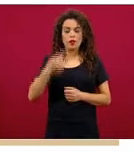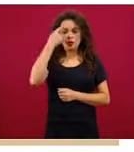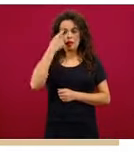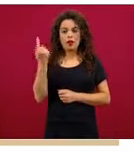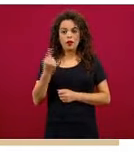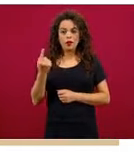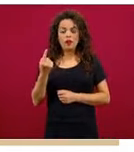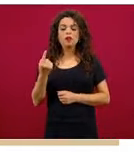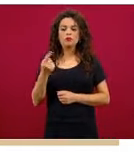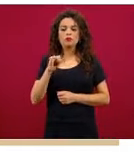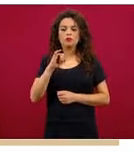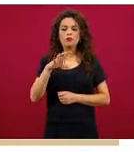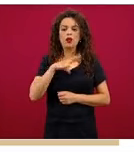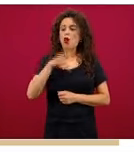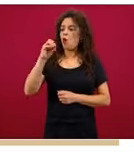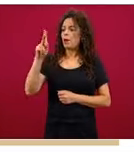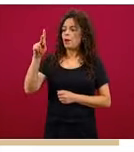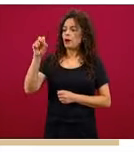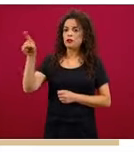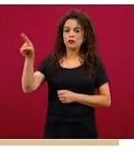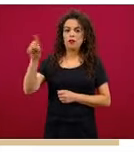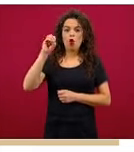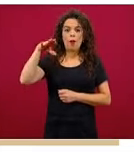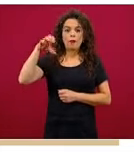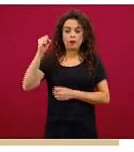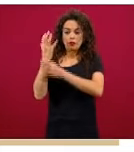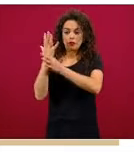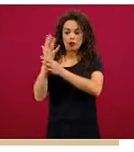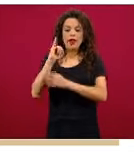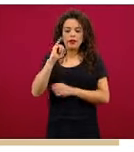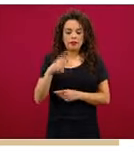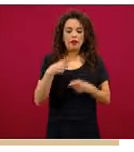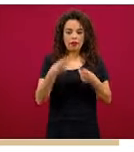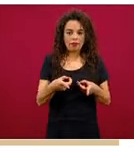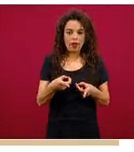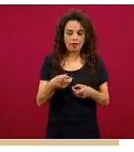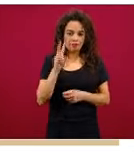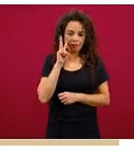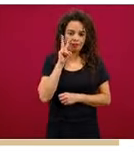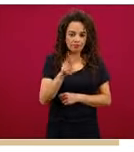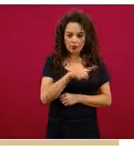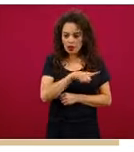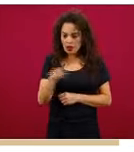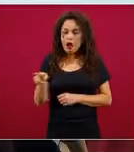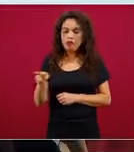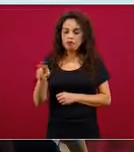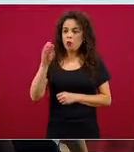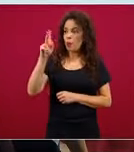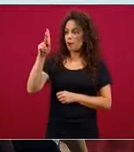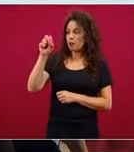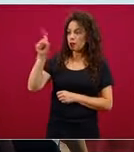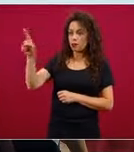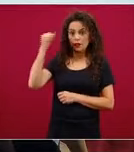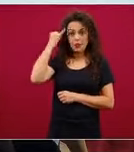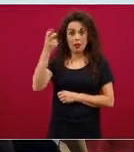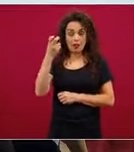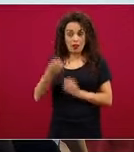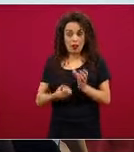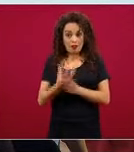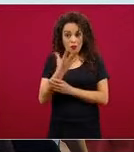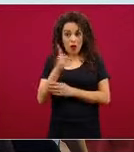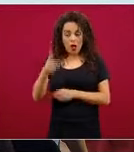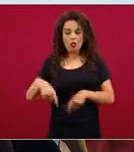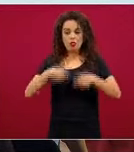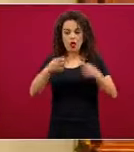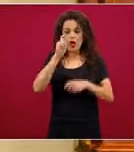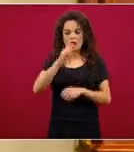la validación de la OPS y de la OMS. La OPS, a través de esta iniciativa, otorga digamos de alguna manera un